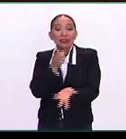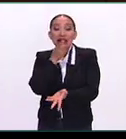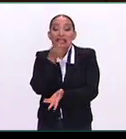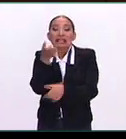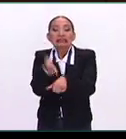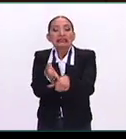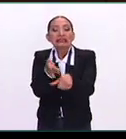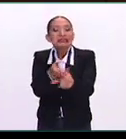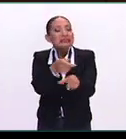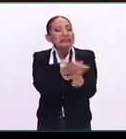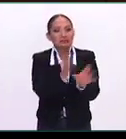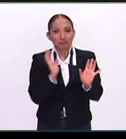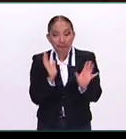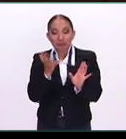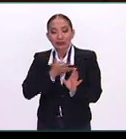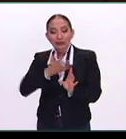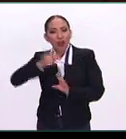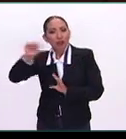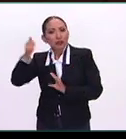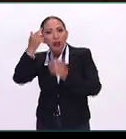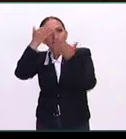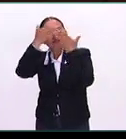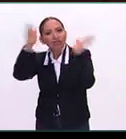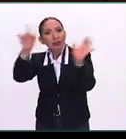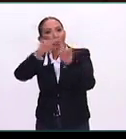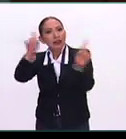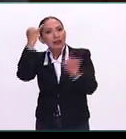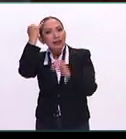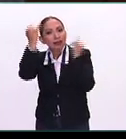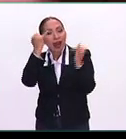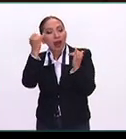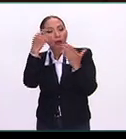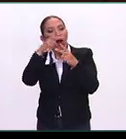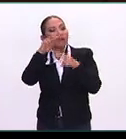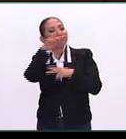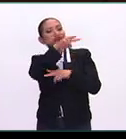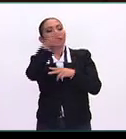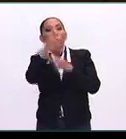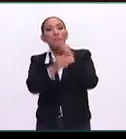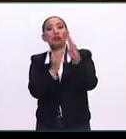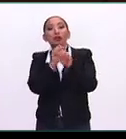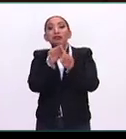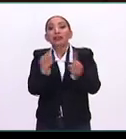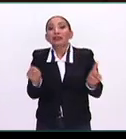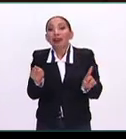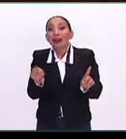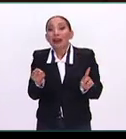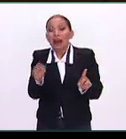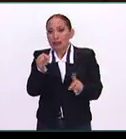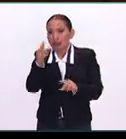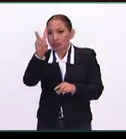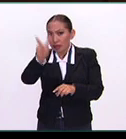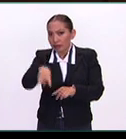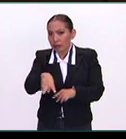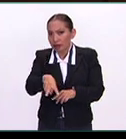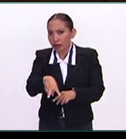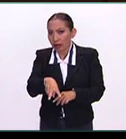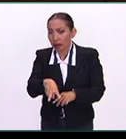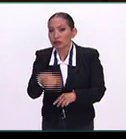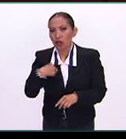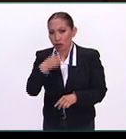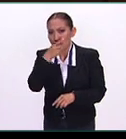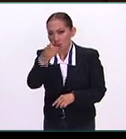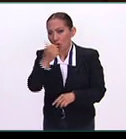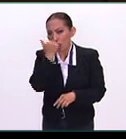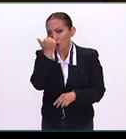dice diminutivos, tiene otra sensibilidad, una visión del mundo. Eso es verdad. Y yo